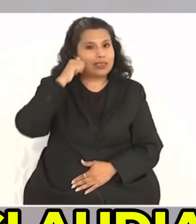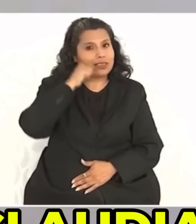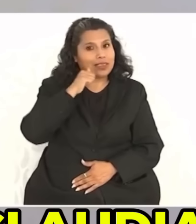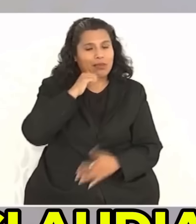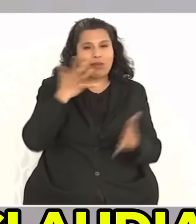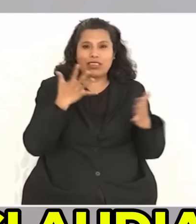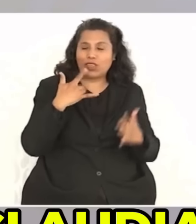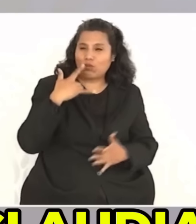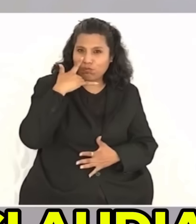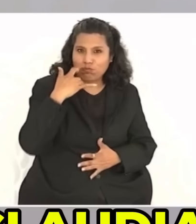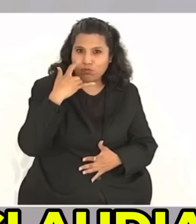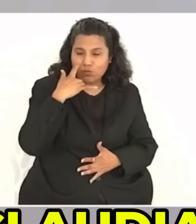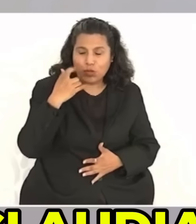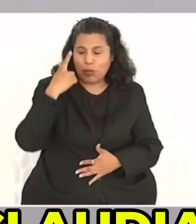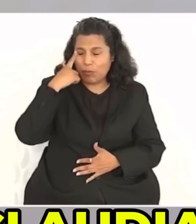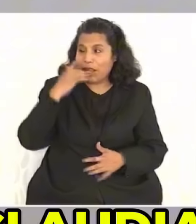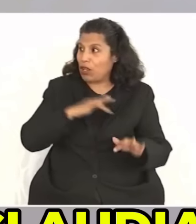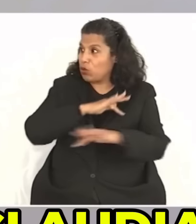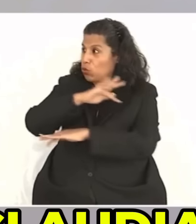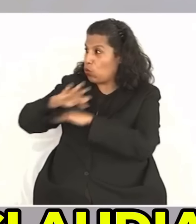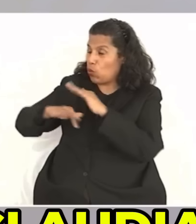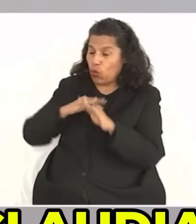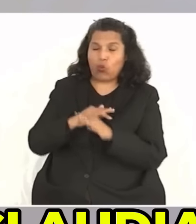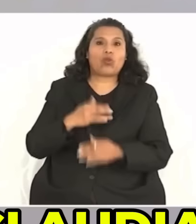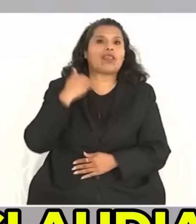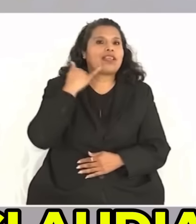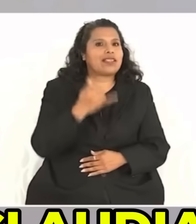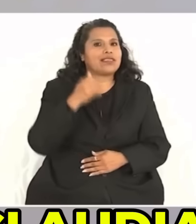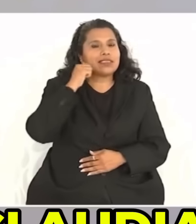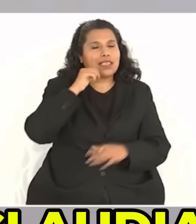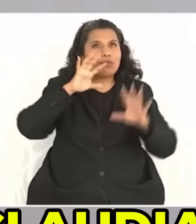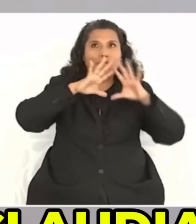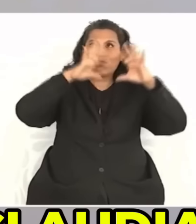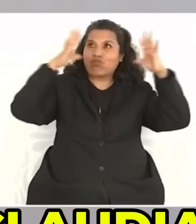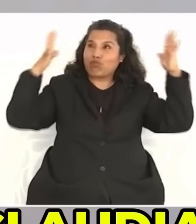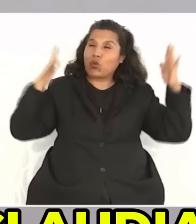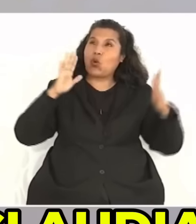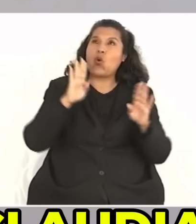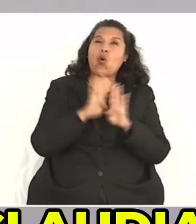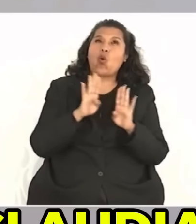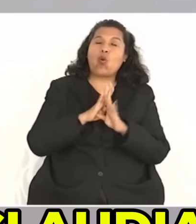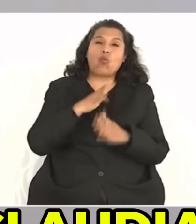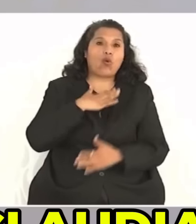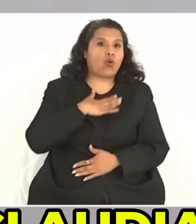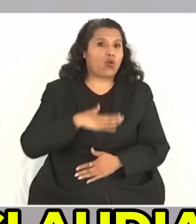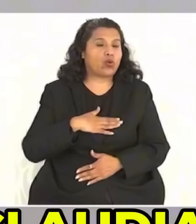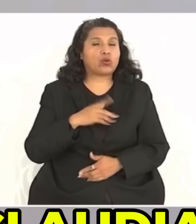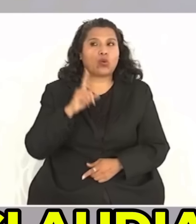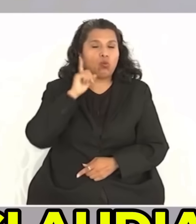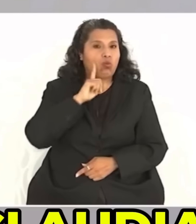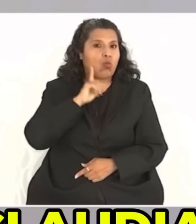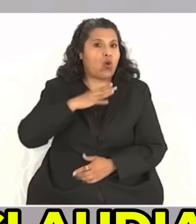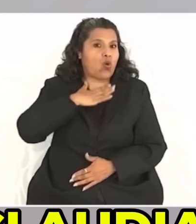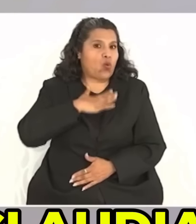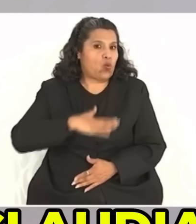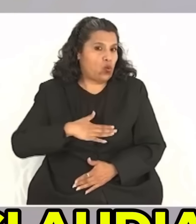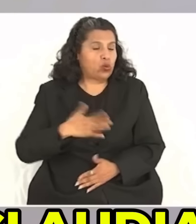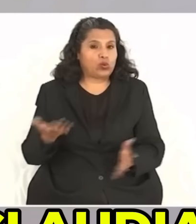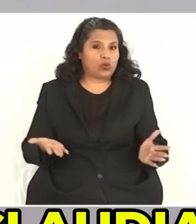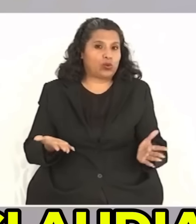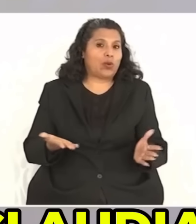por la justicia social, por la justicia ambiental, por la justicia para las mujeres, por